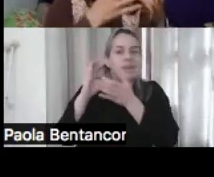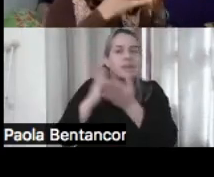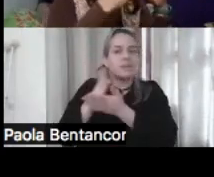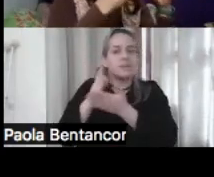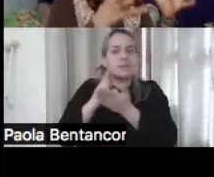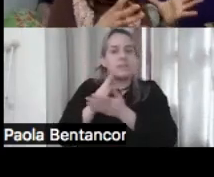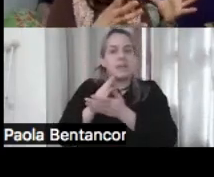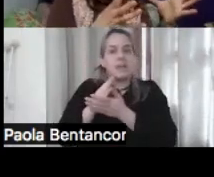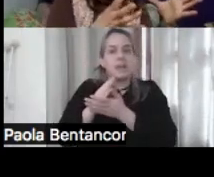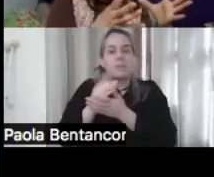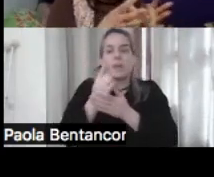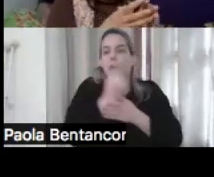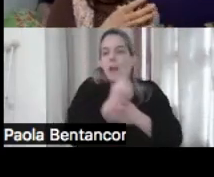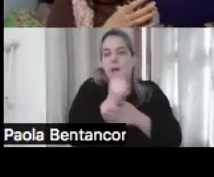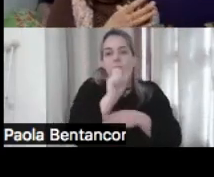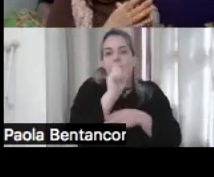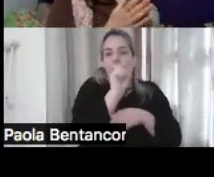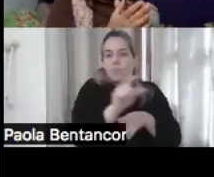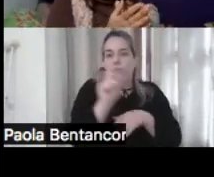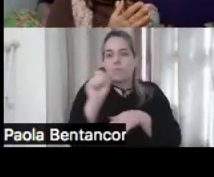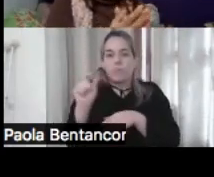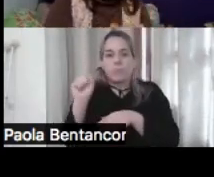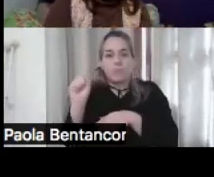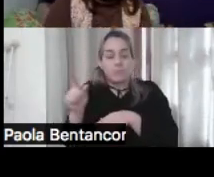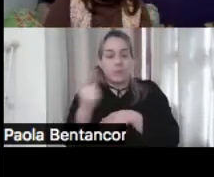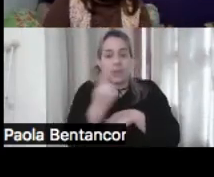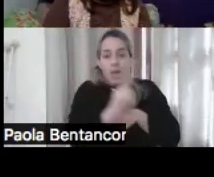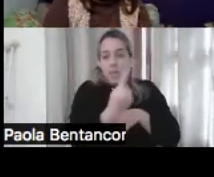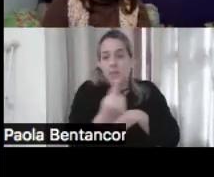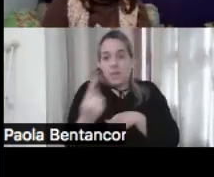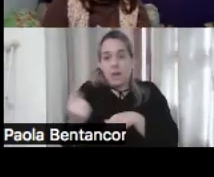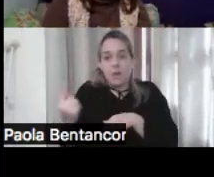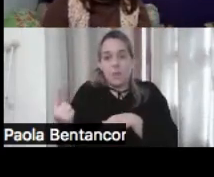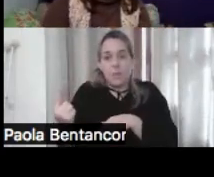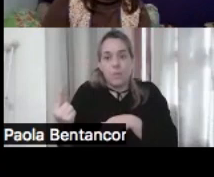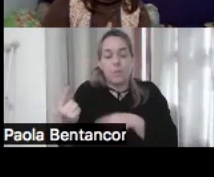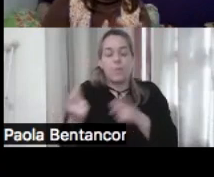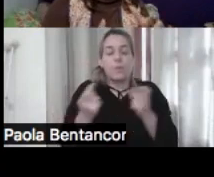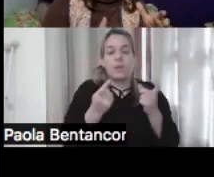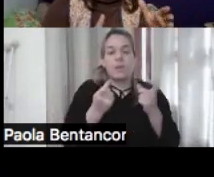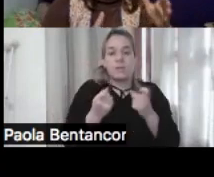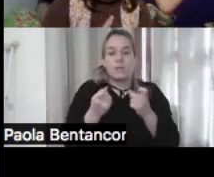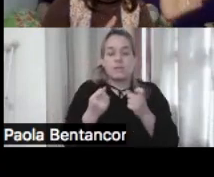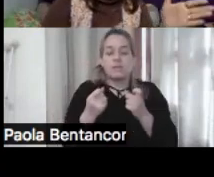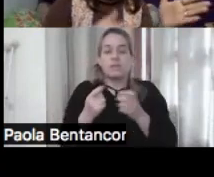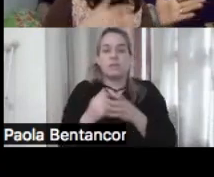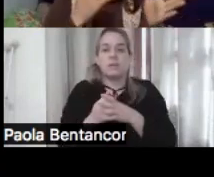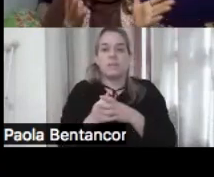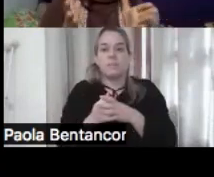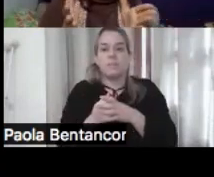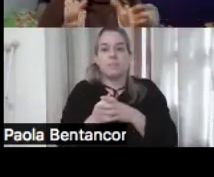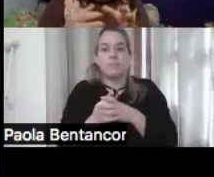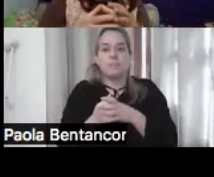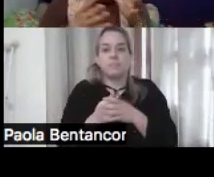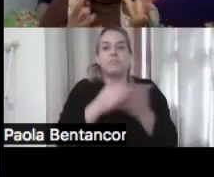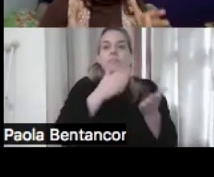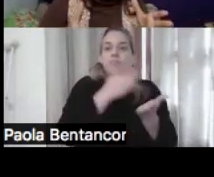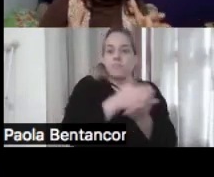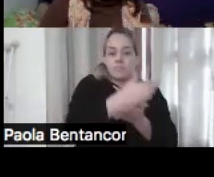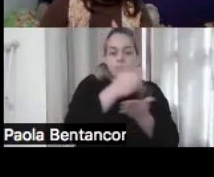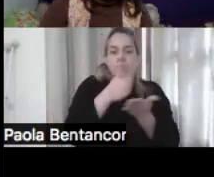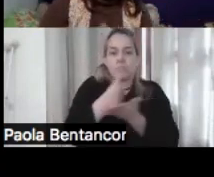de los saberes que cada una de las disciplinas trae, como decía yo antes, la terapia ocupacional